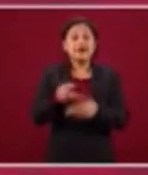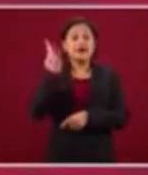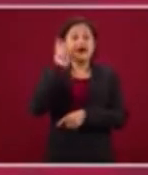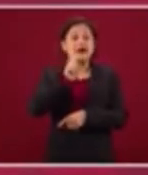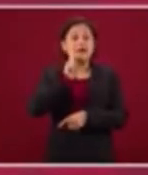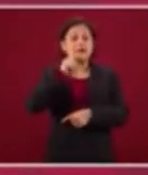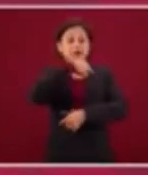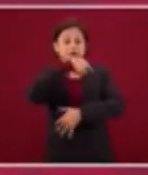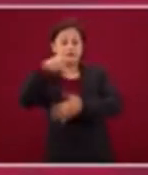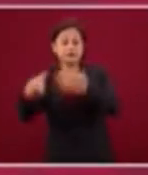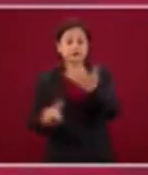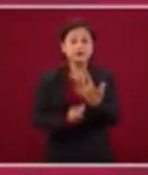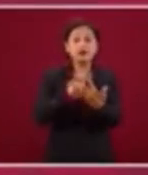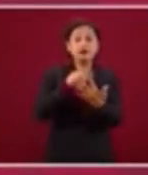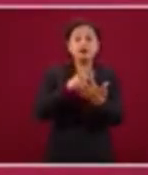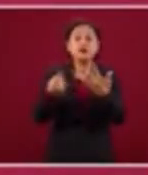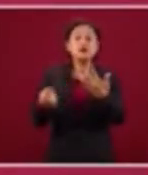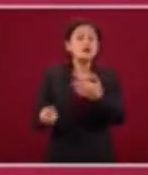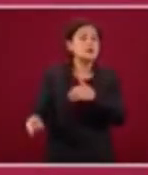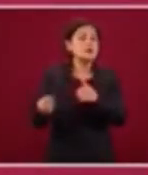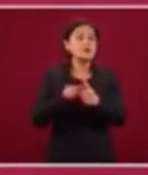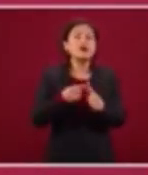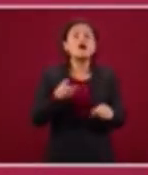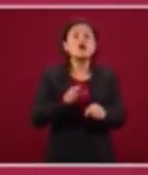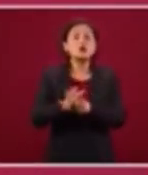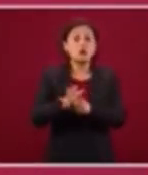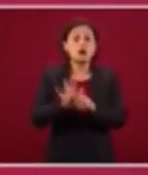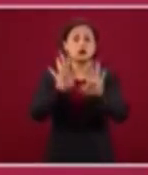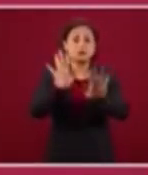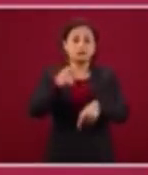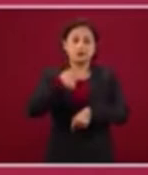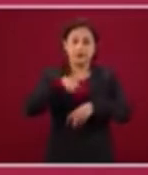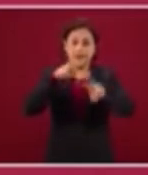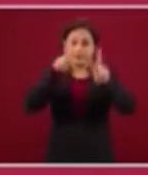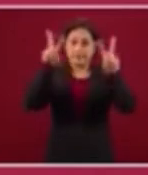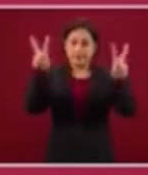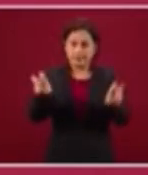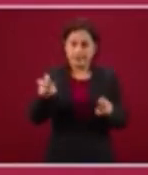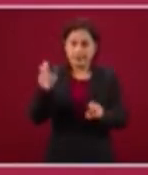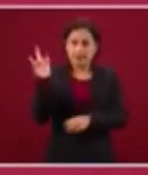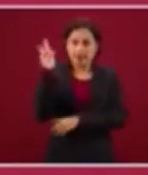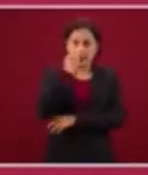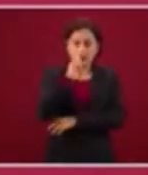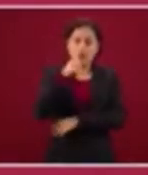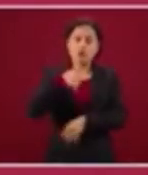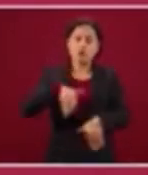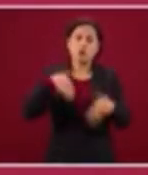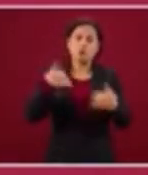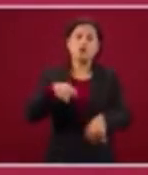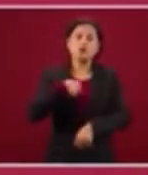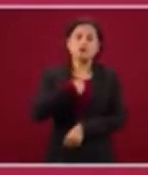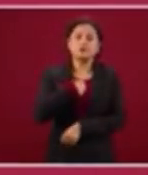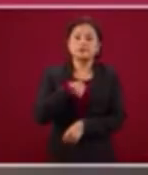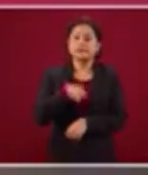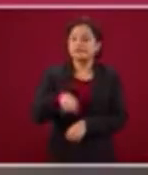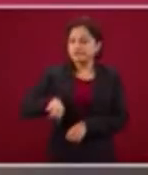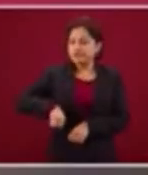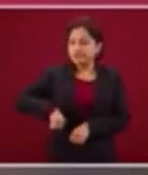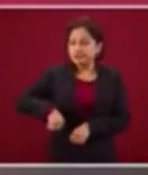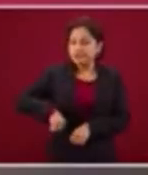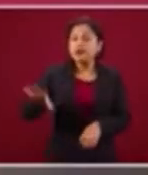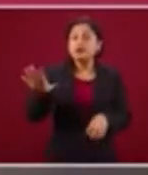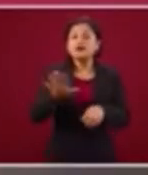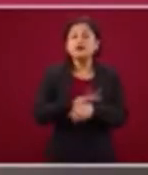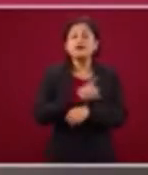primero. Por eso me interesa mucho lo del avión. O sea, qué bueno que se trata el tema, porque